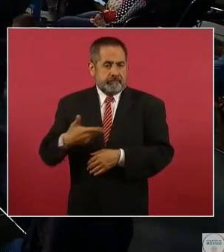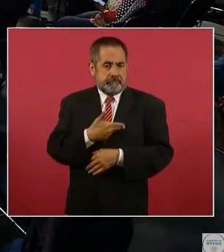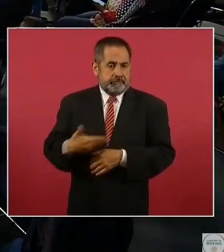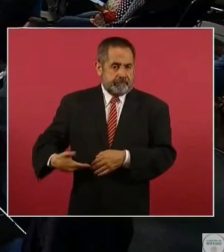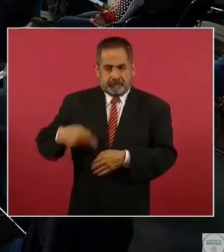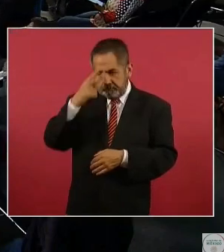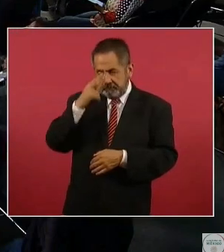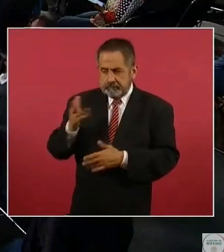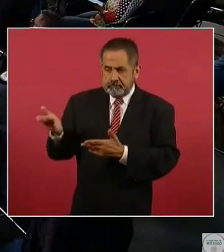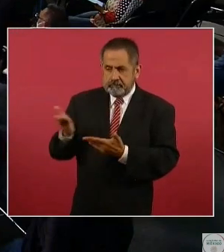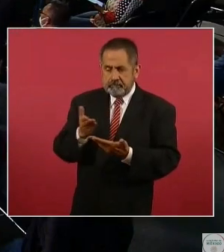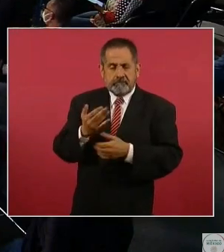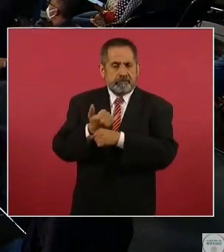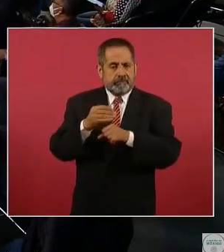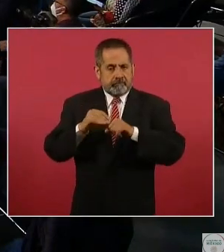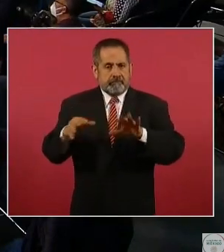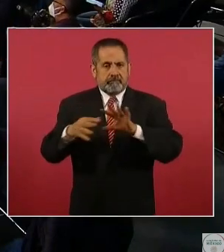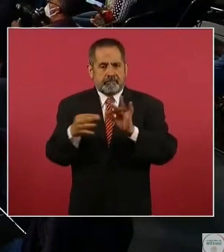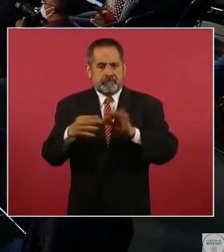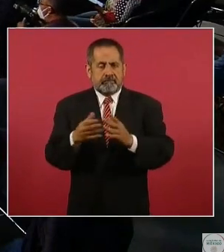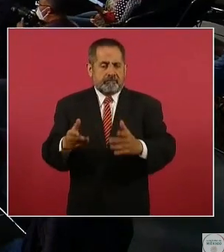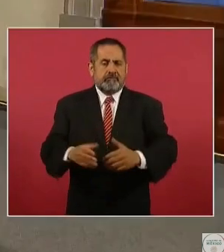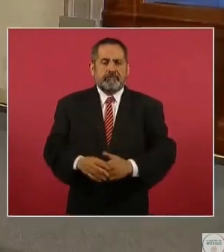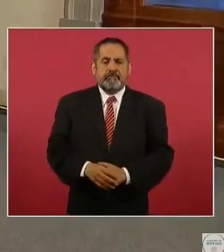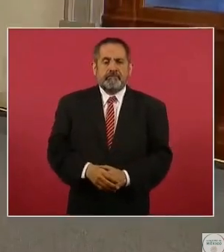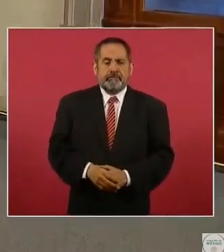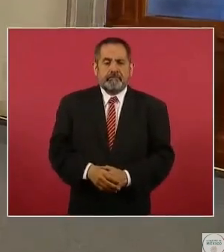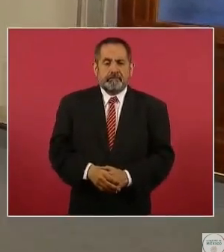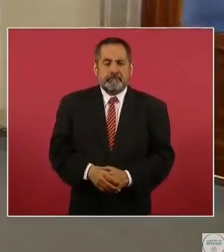nos informe sobre esto.